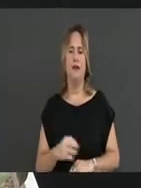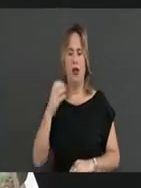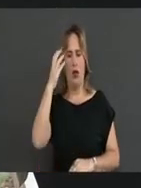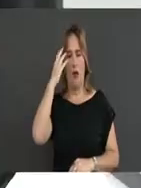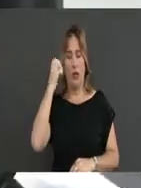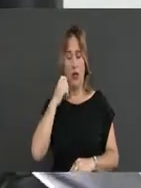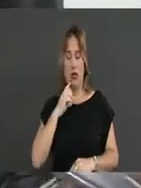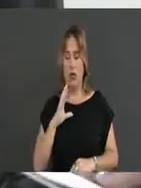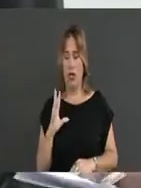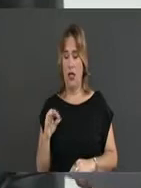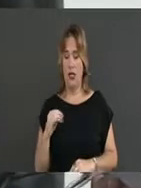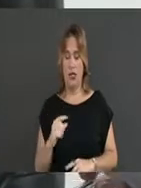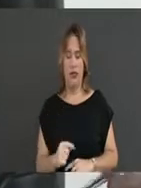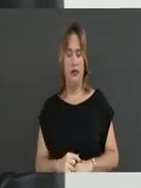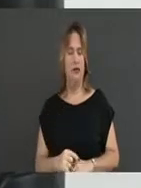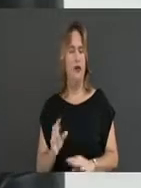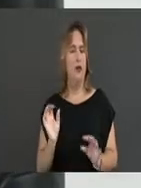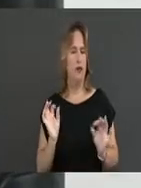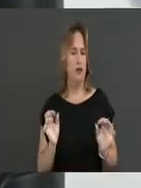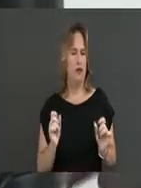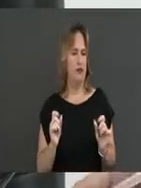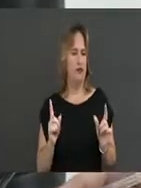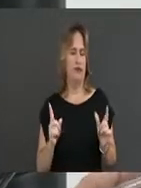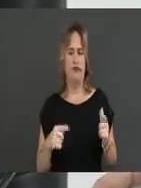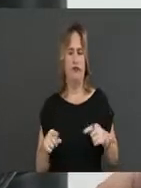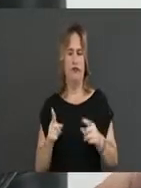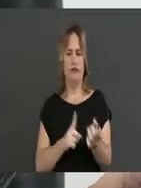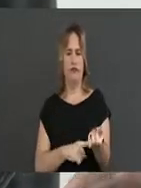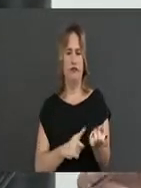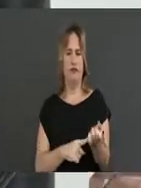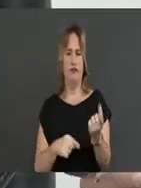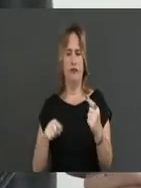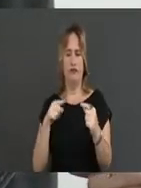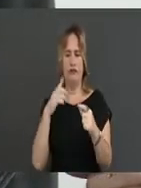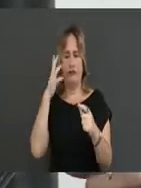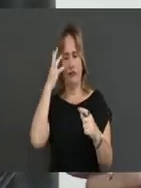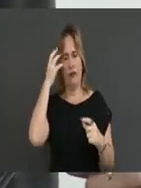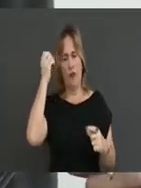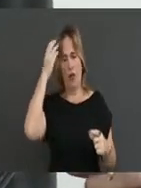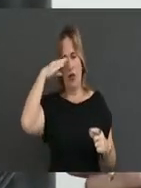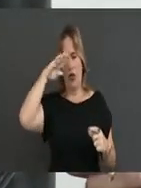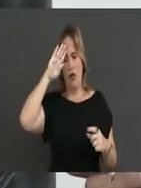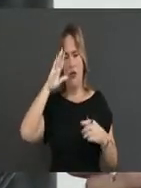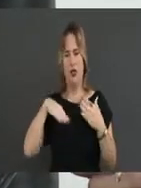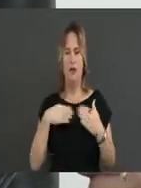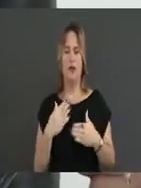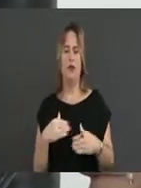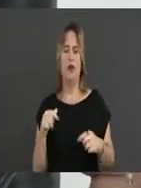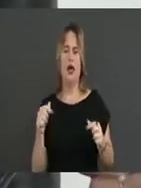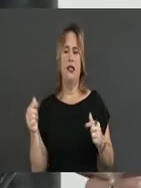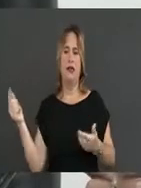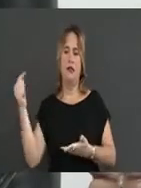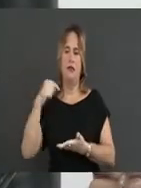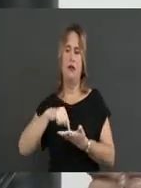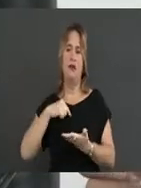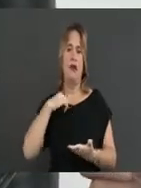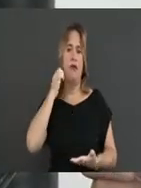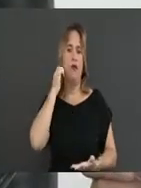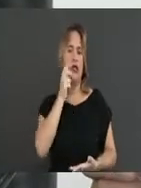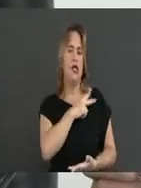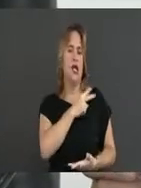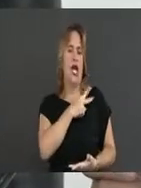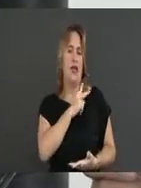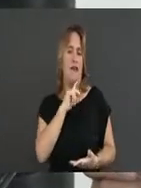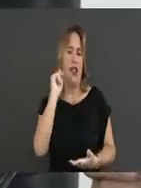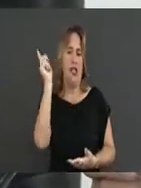supuesto, una reacción como está acostumbrada la máxima dirección del país ante los problemas. Y aquí estuvo ella con nosotros